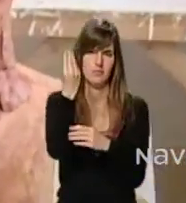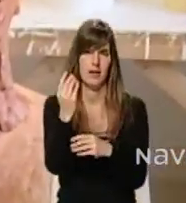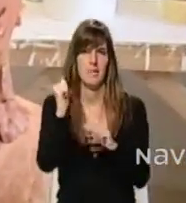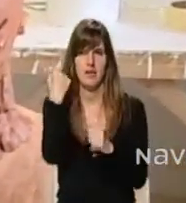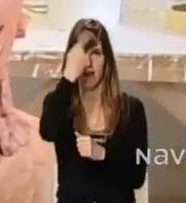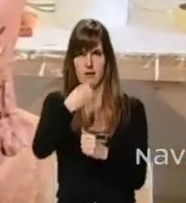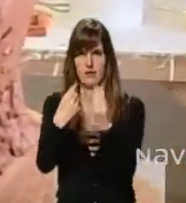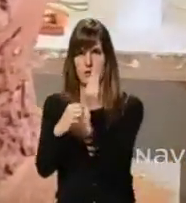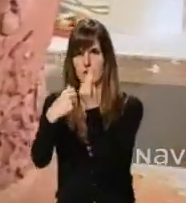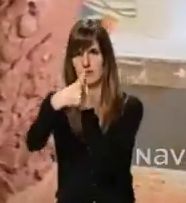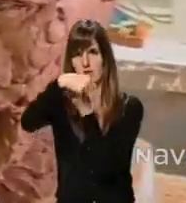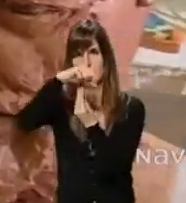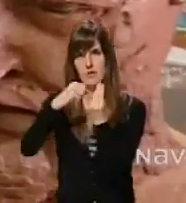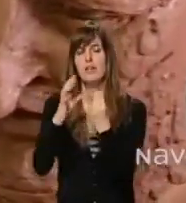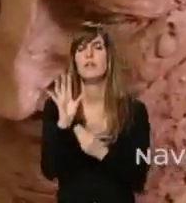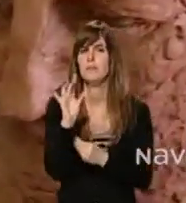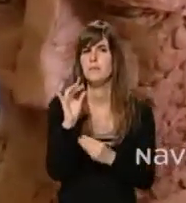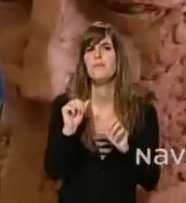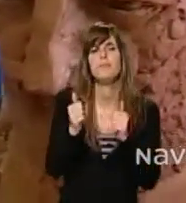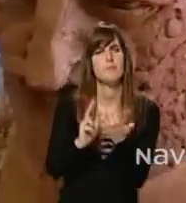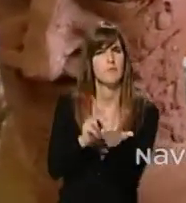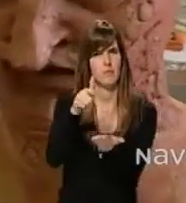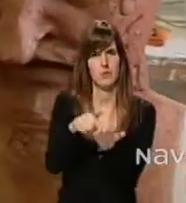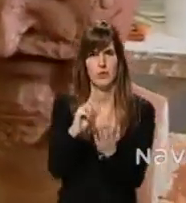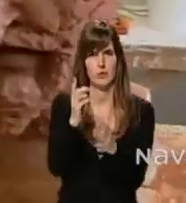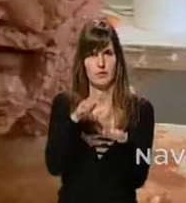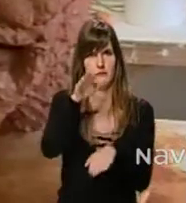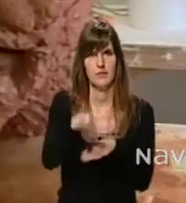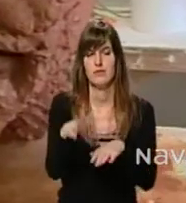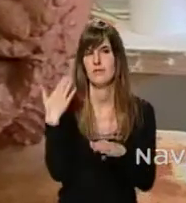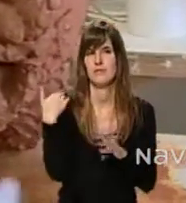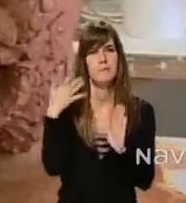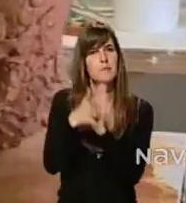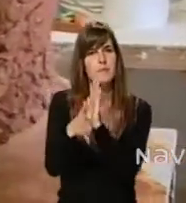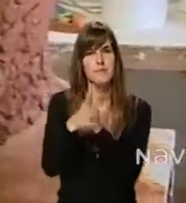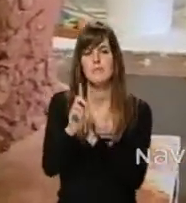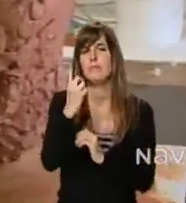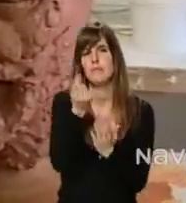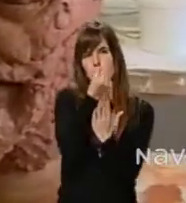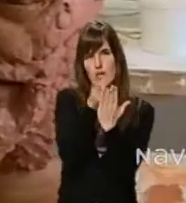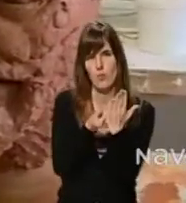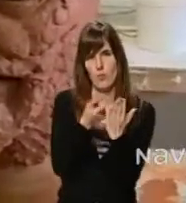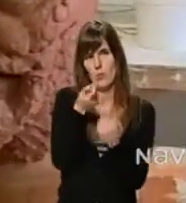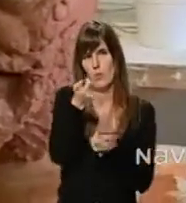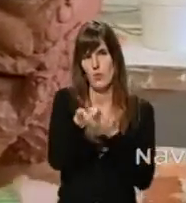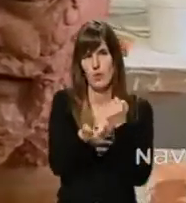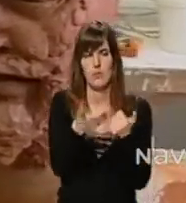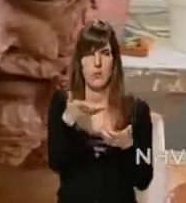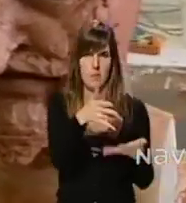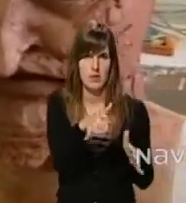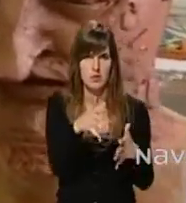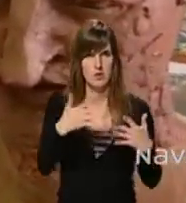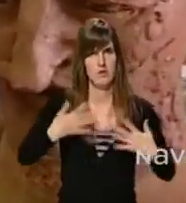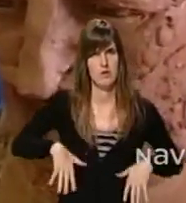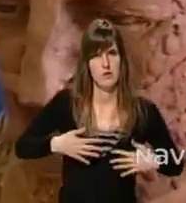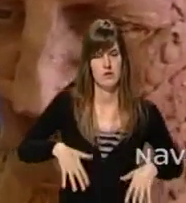con la arcilla. Eso es, este sería el primer paso, el boceto que te he comentado antes, que es donde hay que estudiar un poco más el vestido y